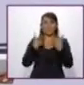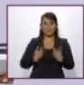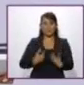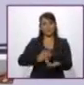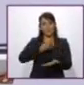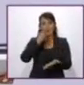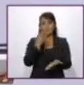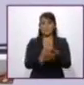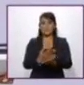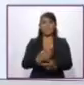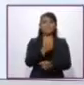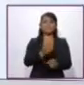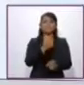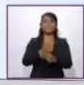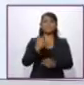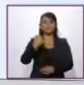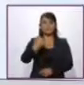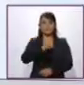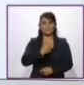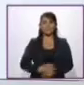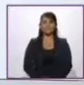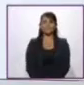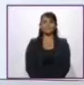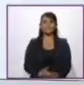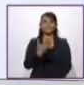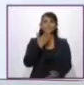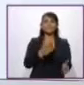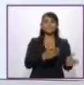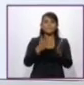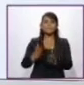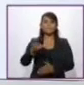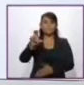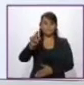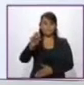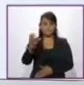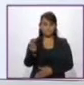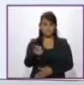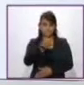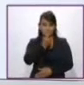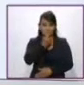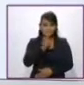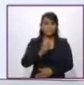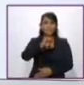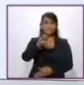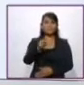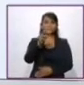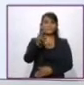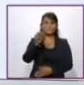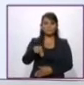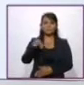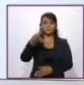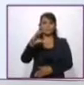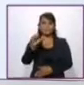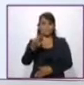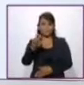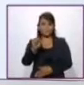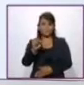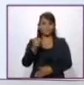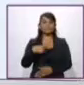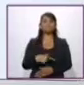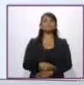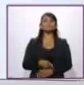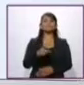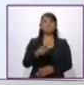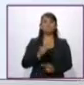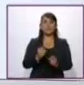esta. Gracias, candidata. Toca el turno por 30 segundos al candidato Juan Carlos Martínez Cecias,